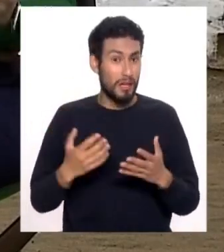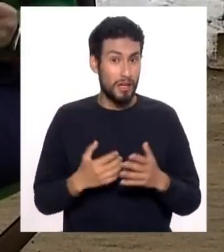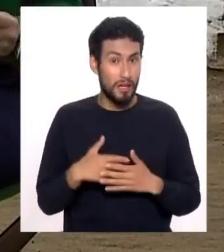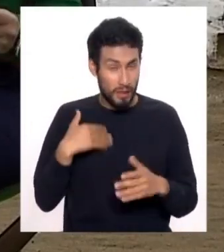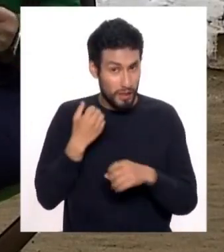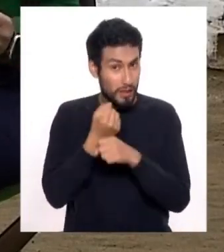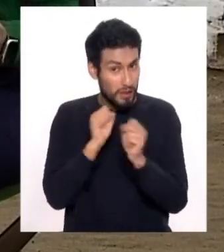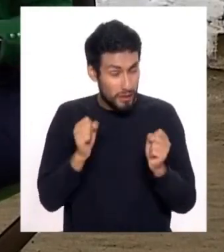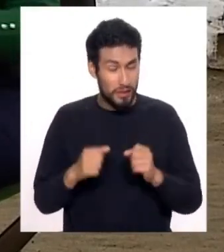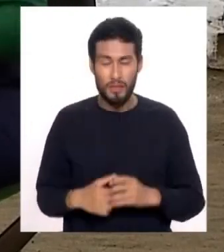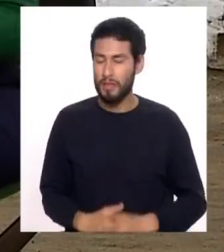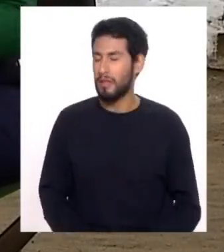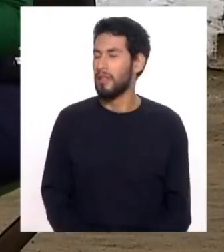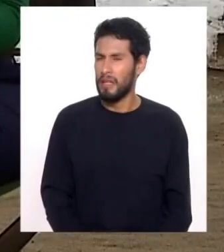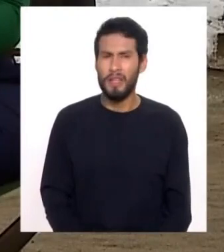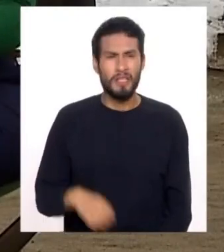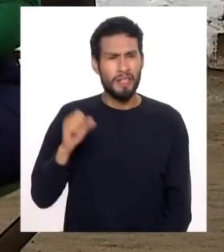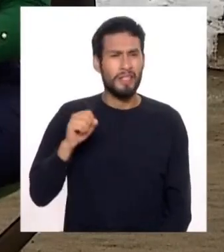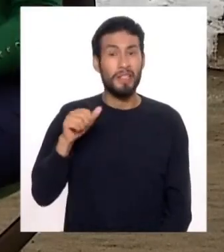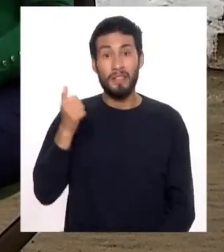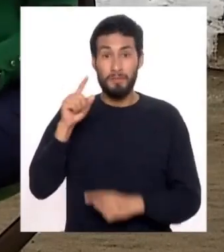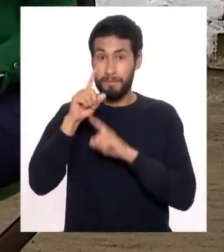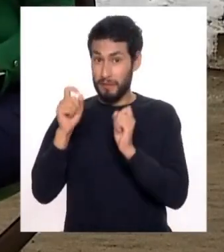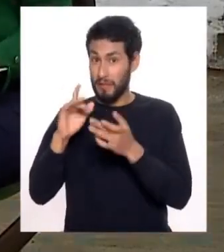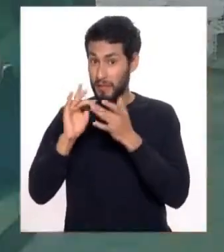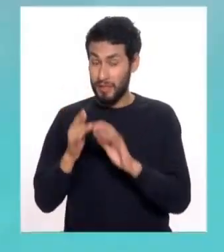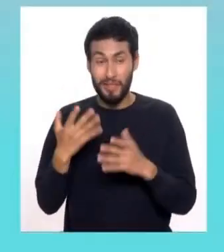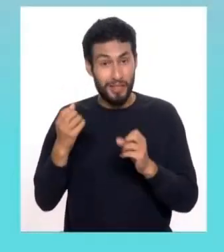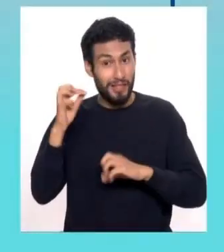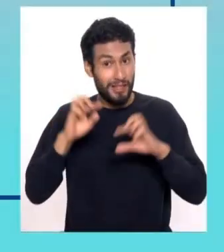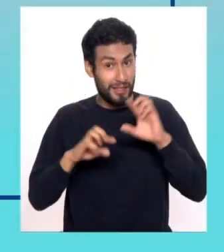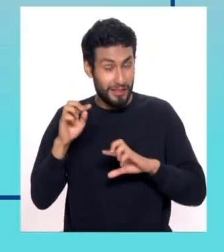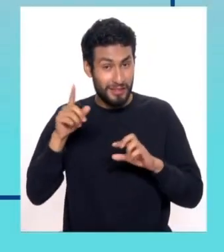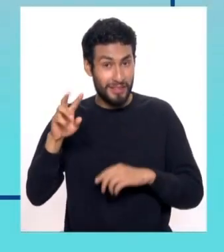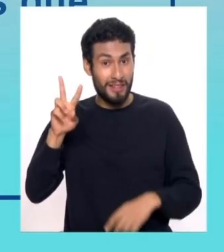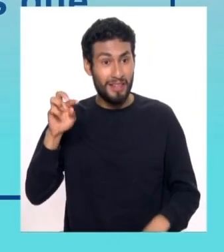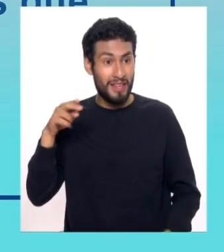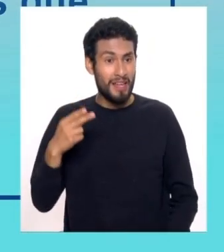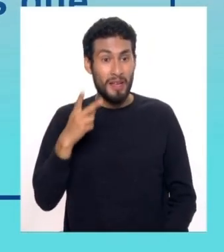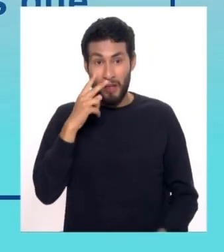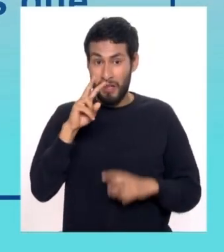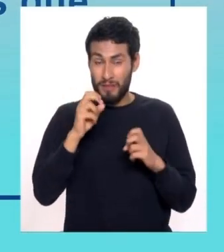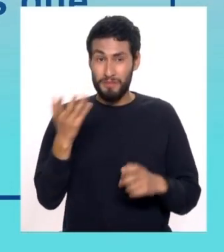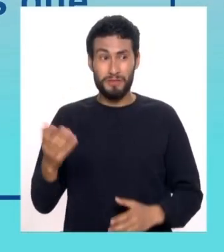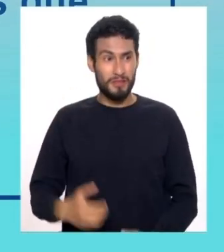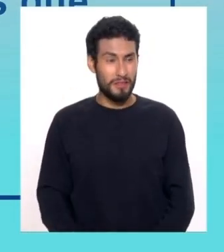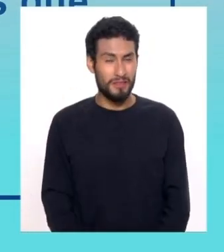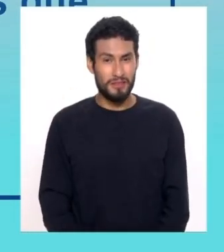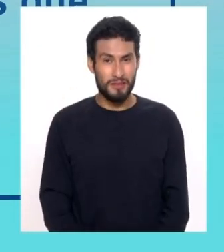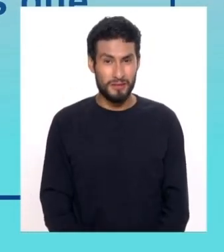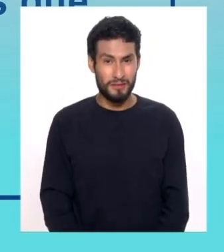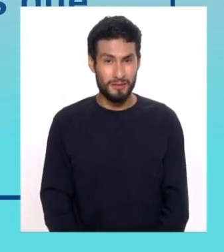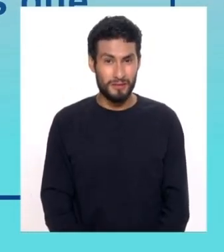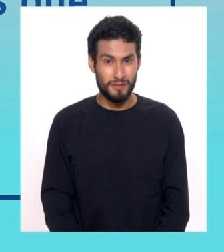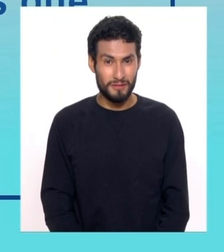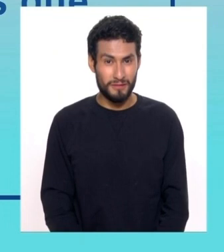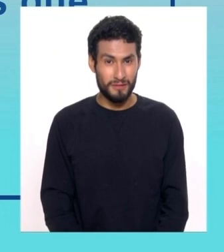en parte el problema. Así es. Y tenemos más preguntas de redes. Hay muchas dudas sobre este virus. A ver, vamos a leer.